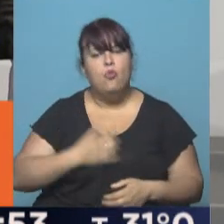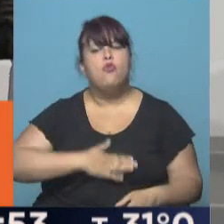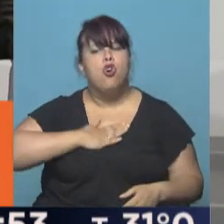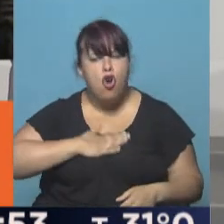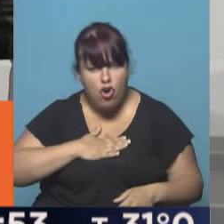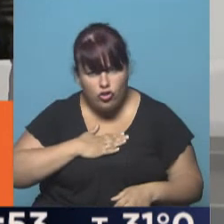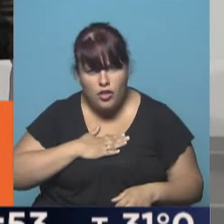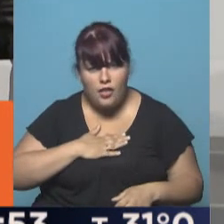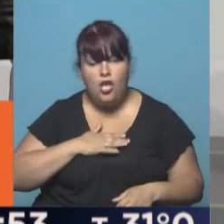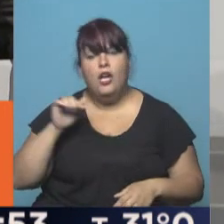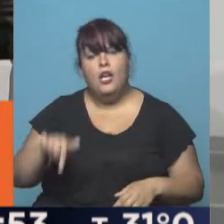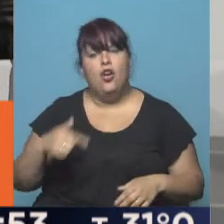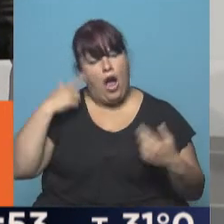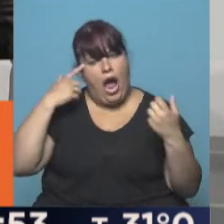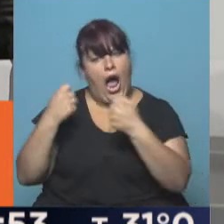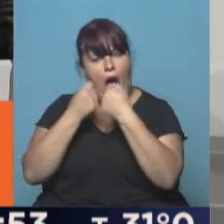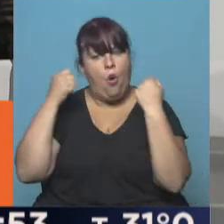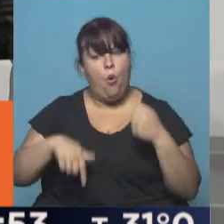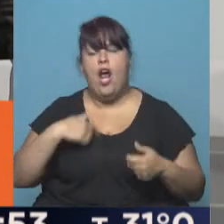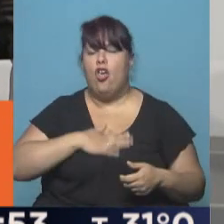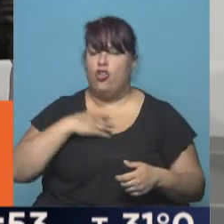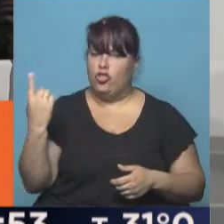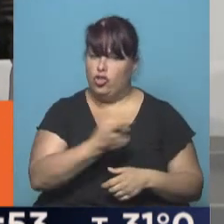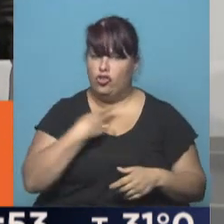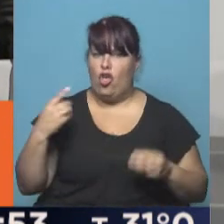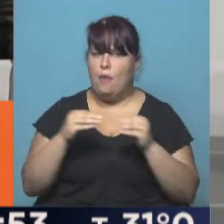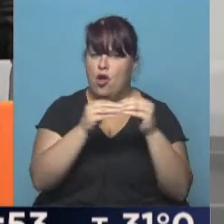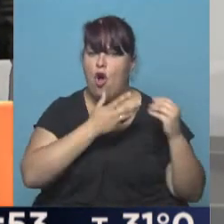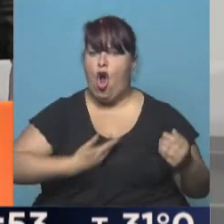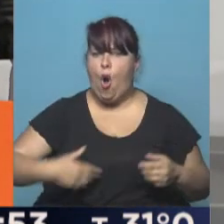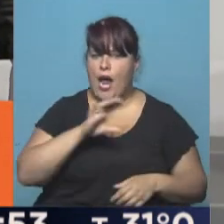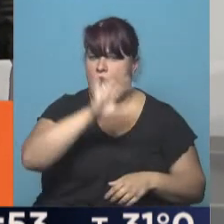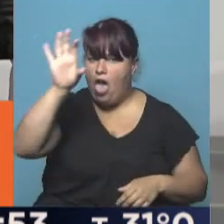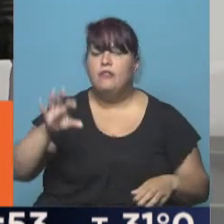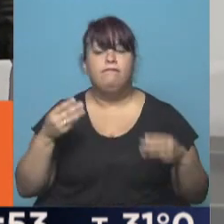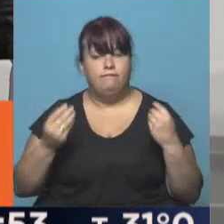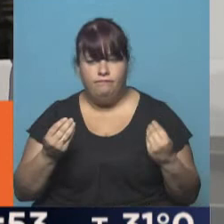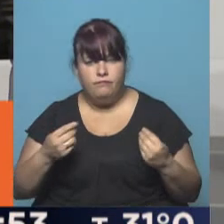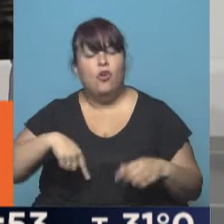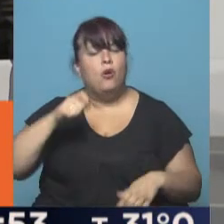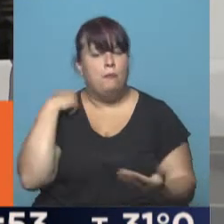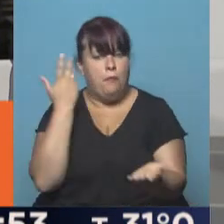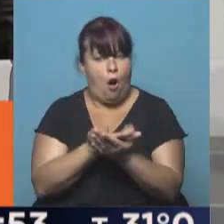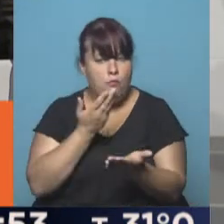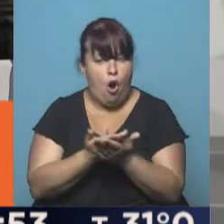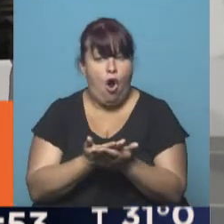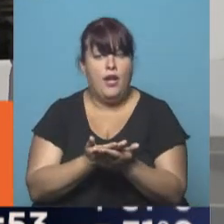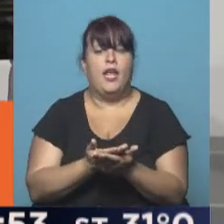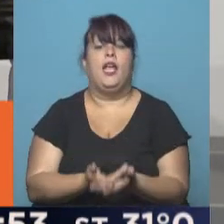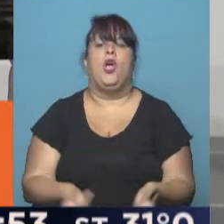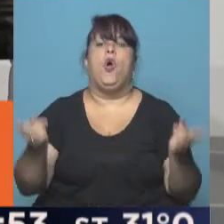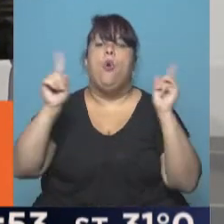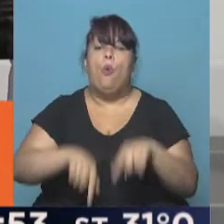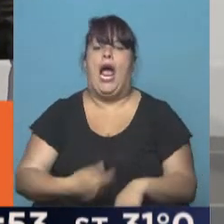y comparto esta alegría con todos mis colegas gobernadores, de que hemos planteado la vuelta a